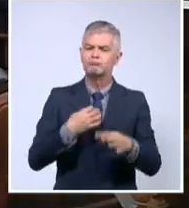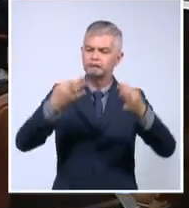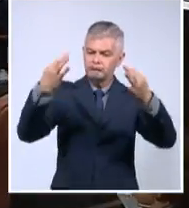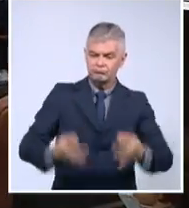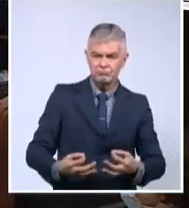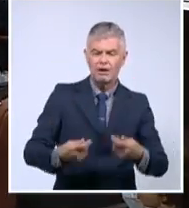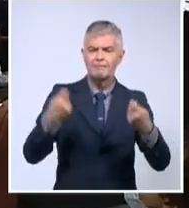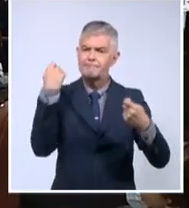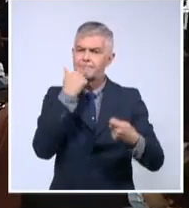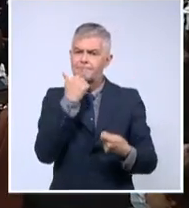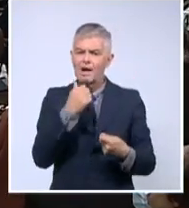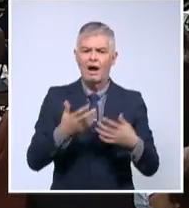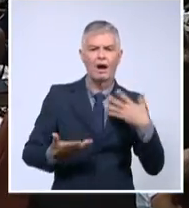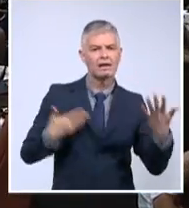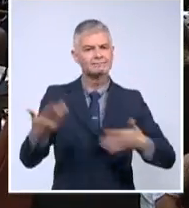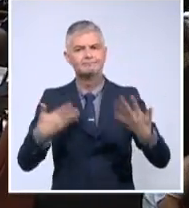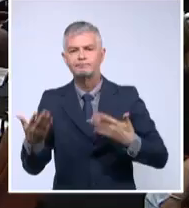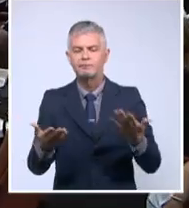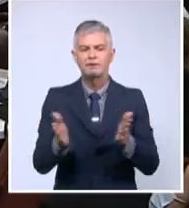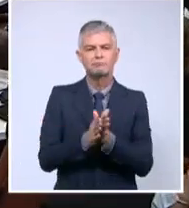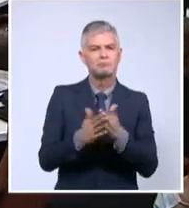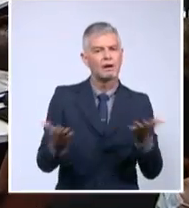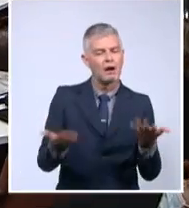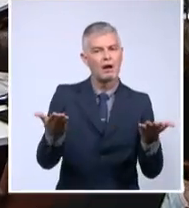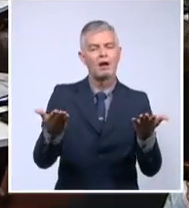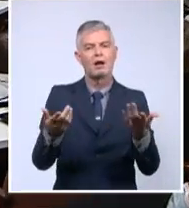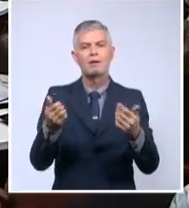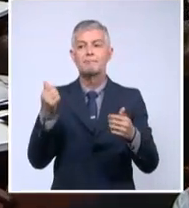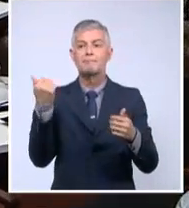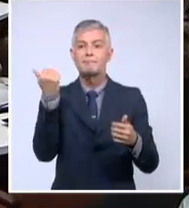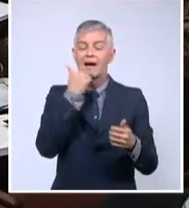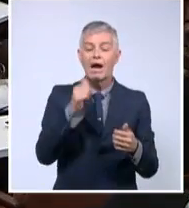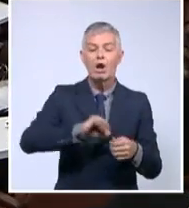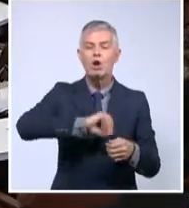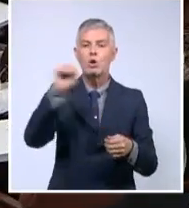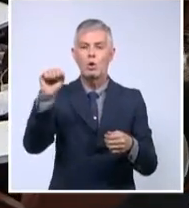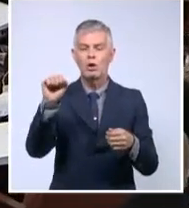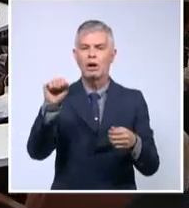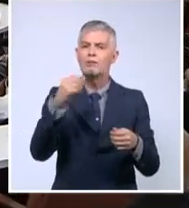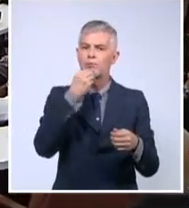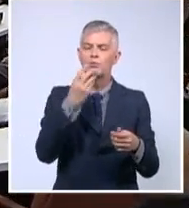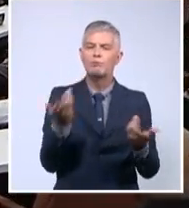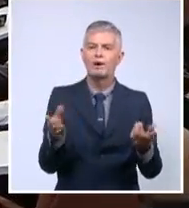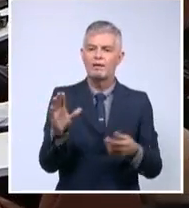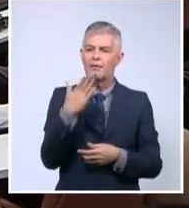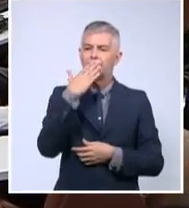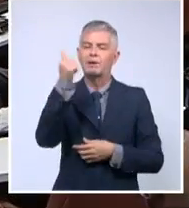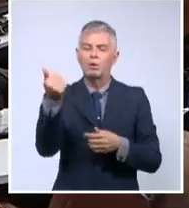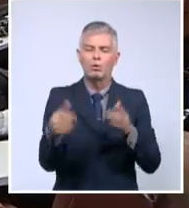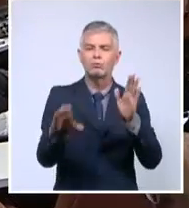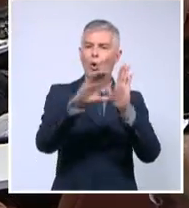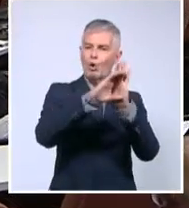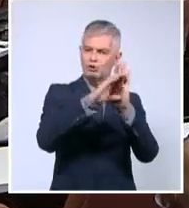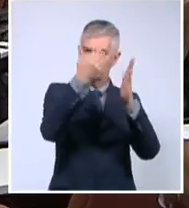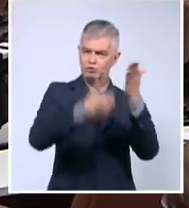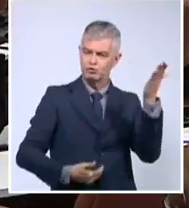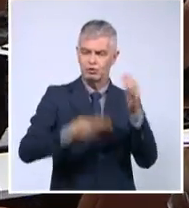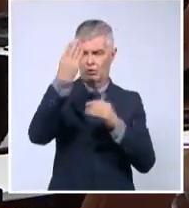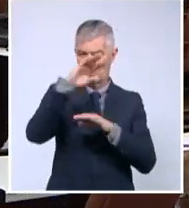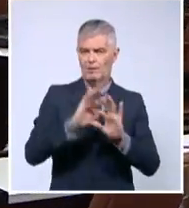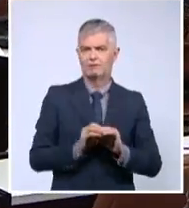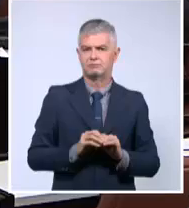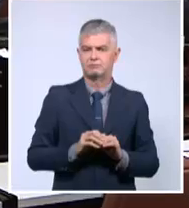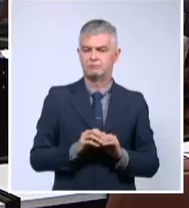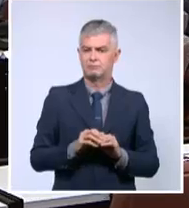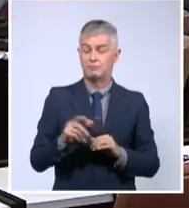dinamismo en función de cumplir con el mandato de hacer efectiva la Constitución. Con la insistencia permanente del general de